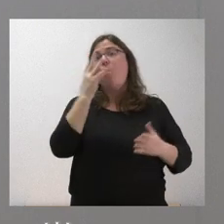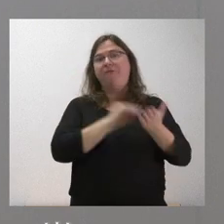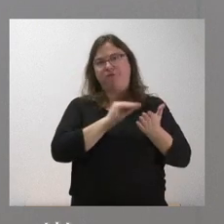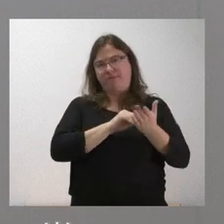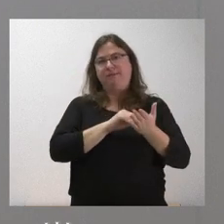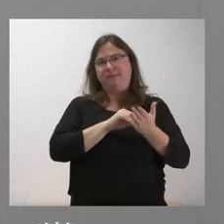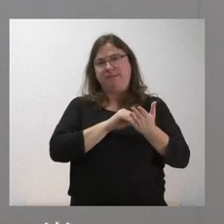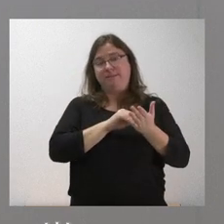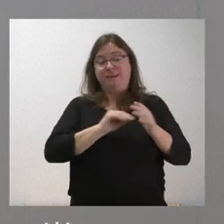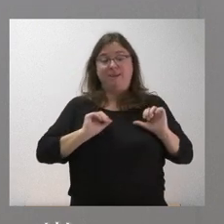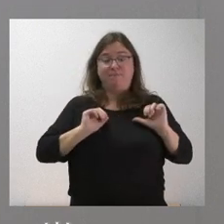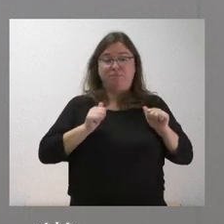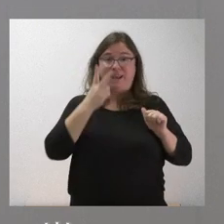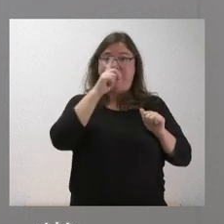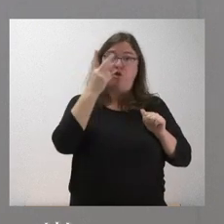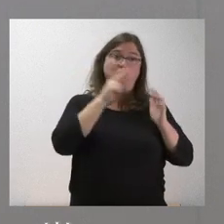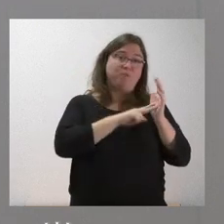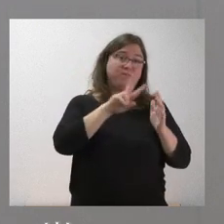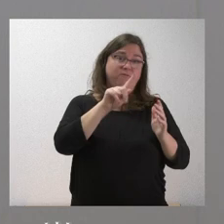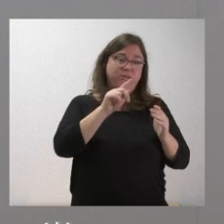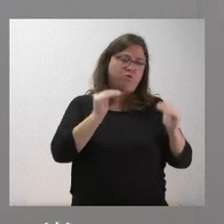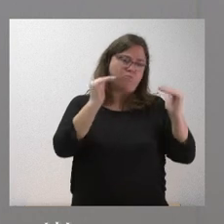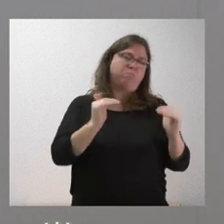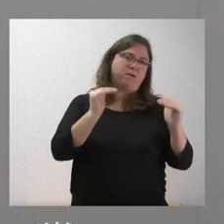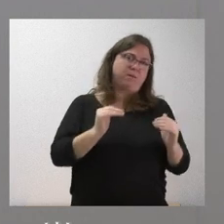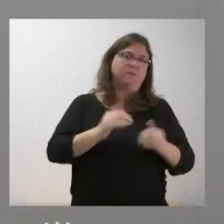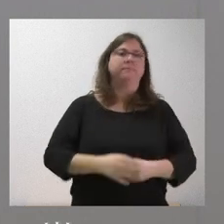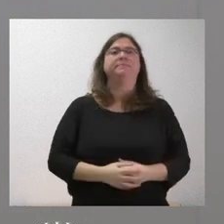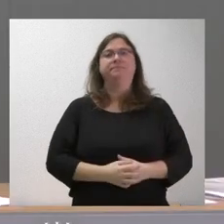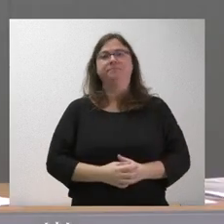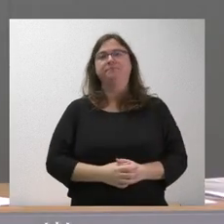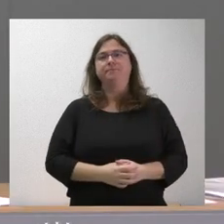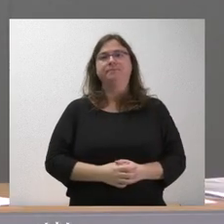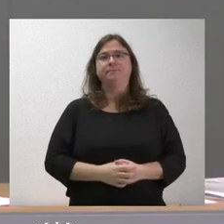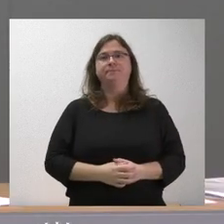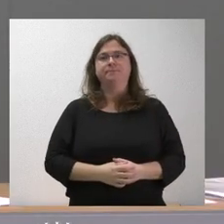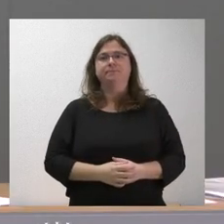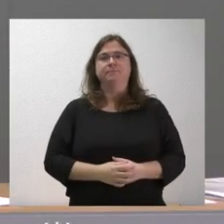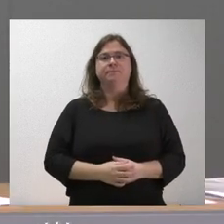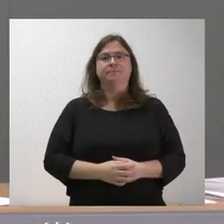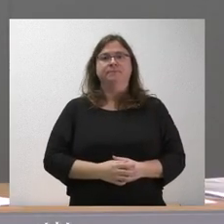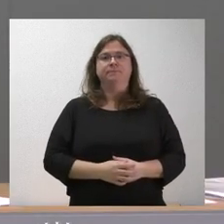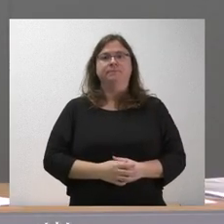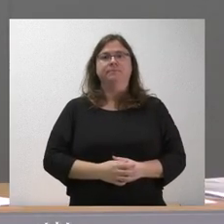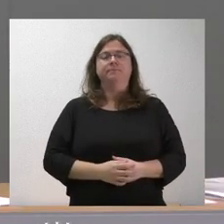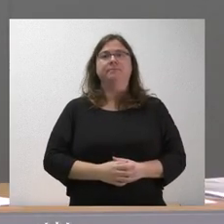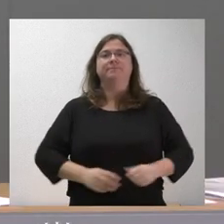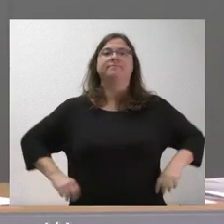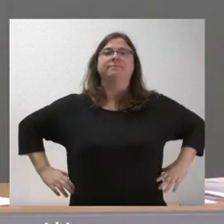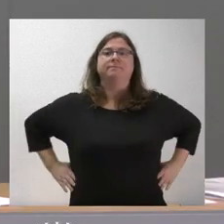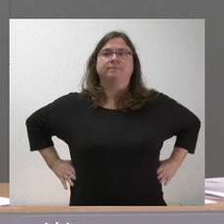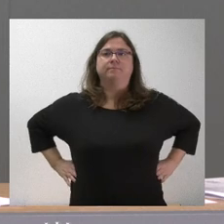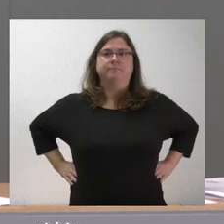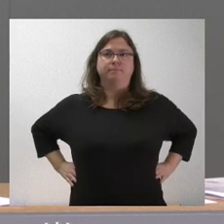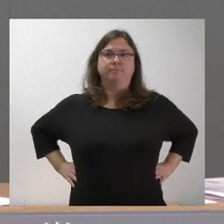desde el año 2021 con sucesivas bajadas de impuestos en el tiempo sí e